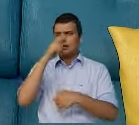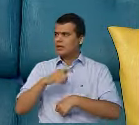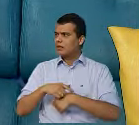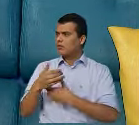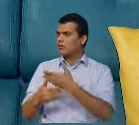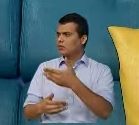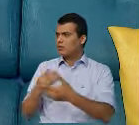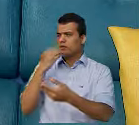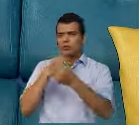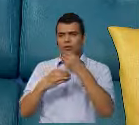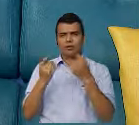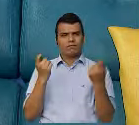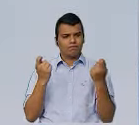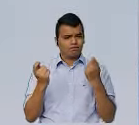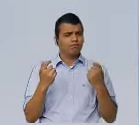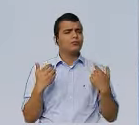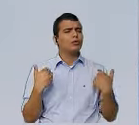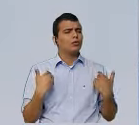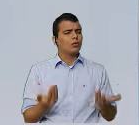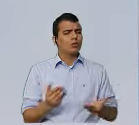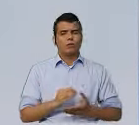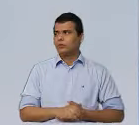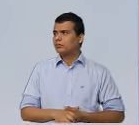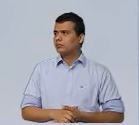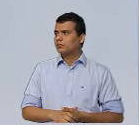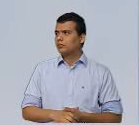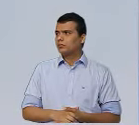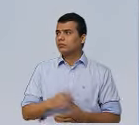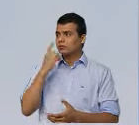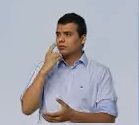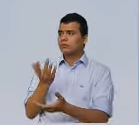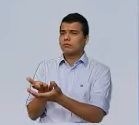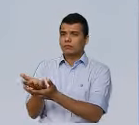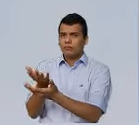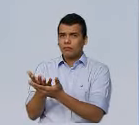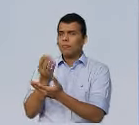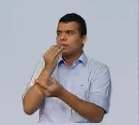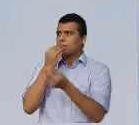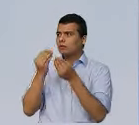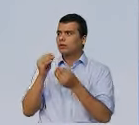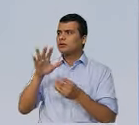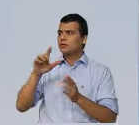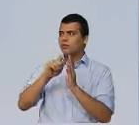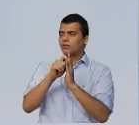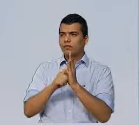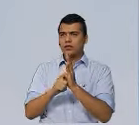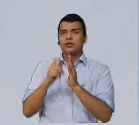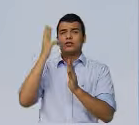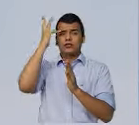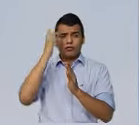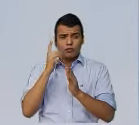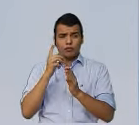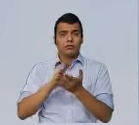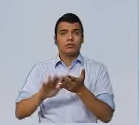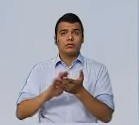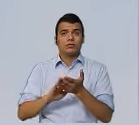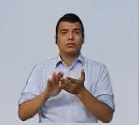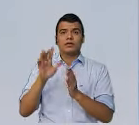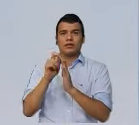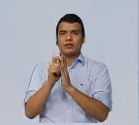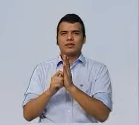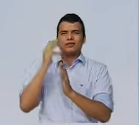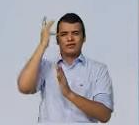comer? Bueno, en realidad sí, la recomendación es comer 5 veces al día. Nosotros sentimos